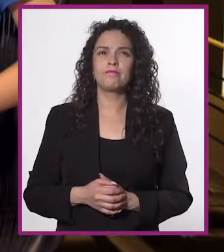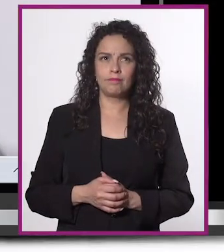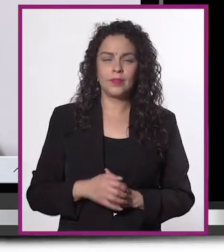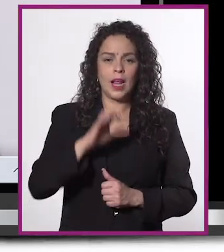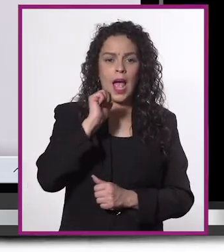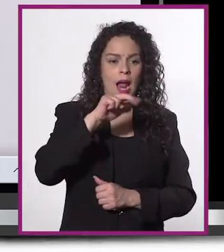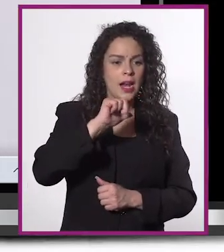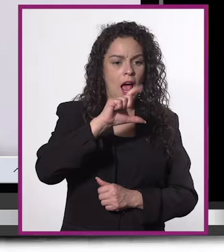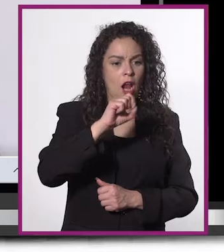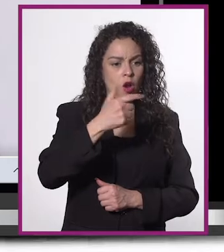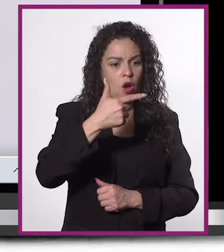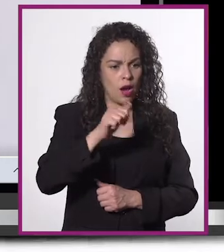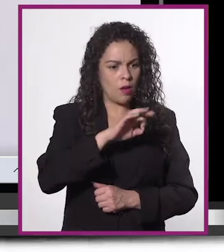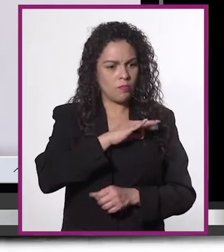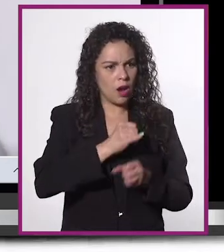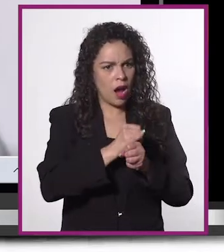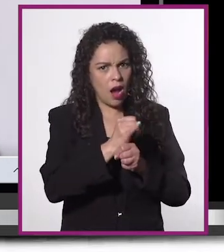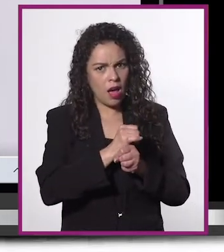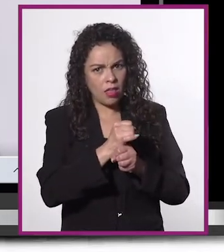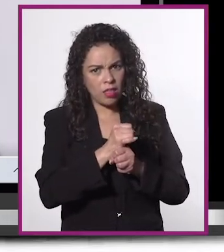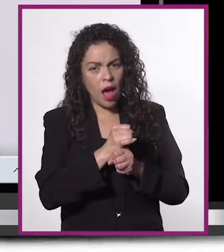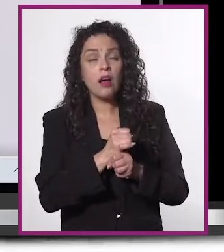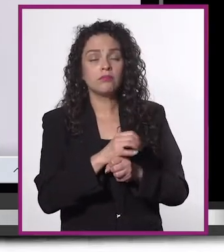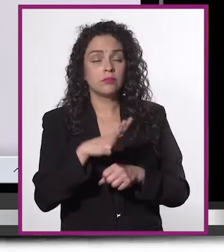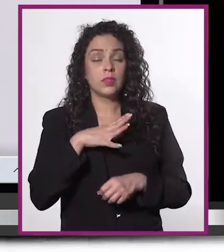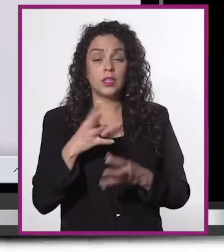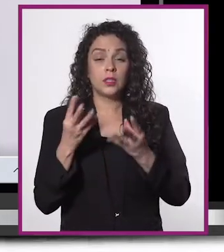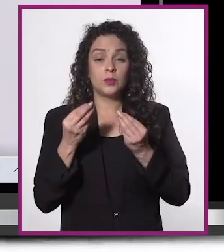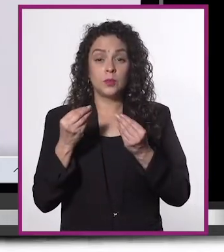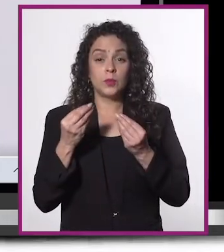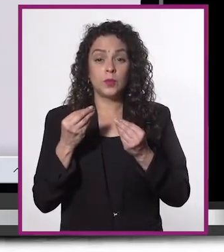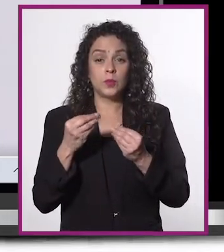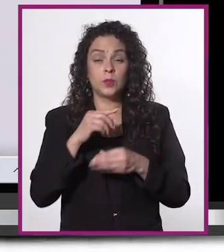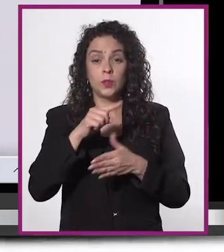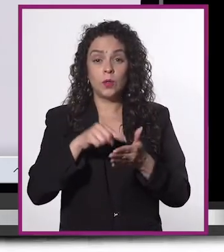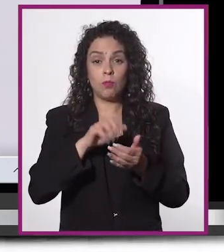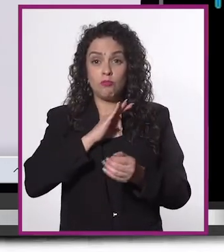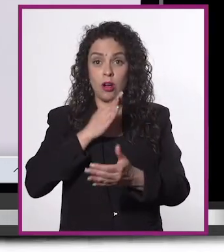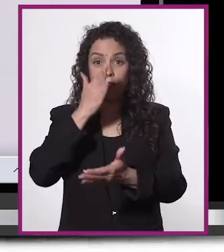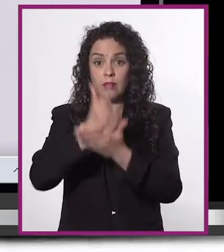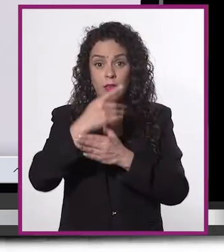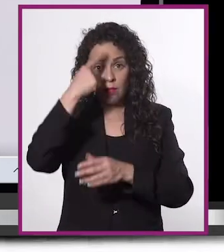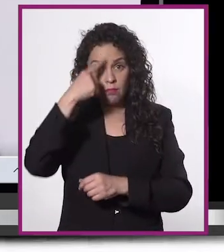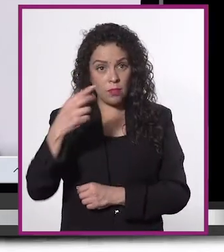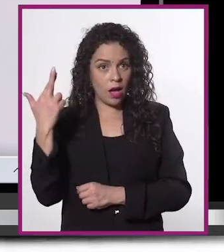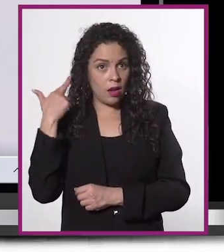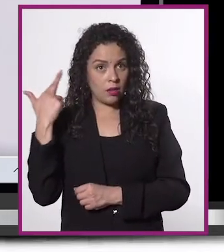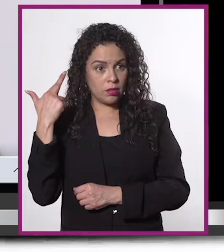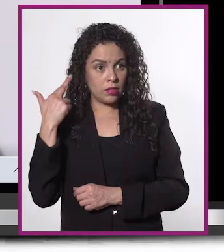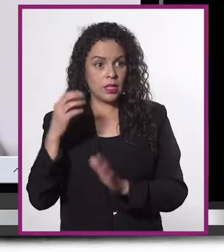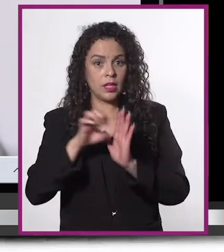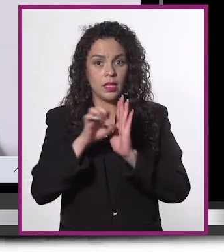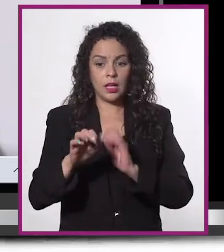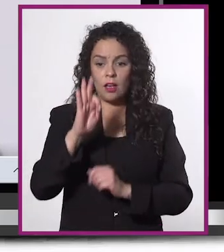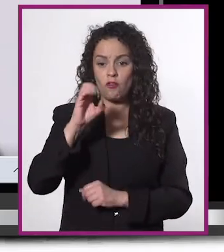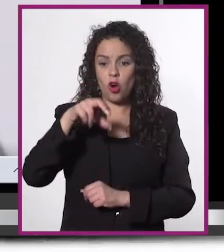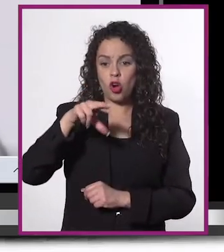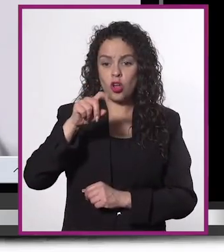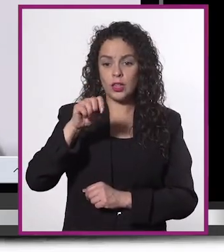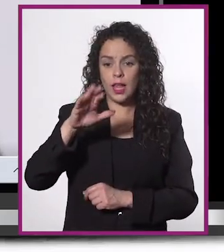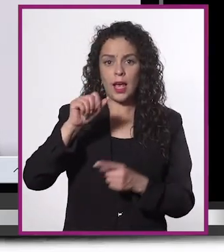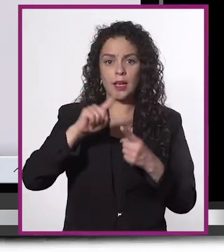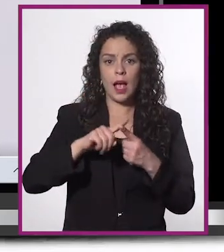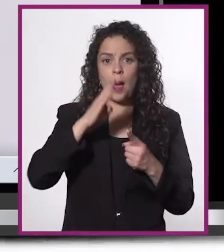explorar? Existen muchos espacios a los que podemos acudir para escuchar sonidos, como la fonoteca, las